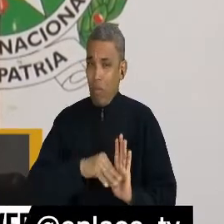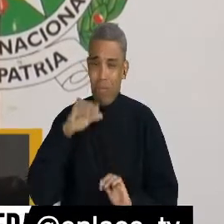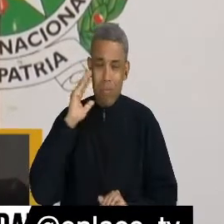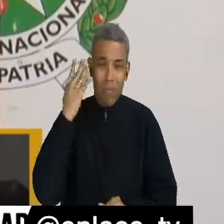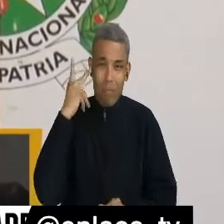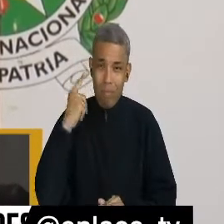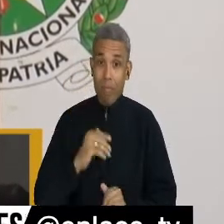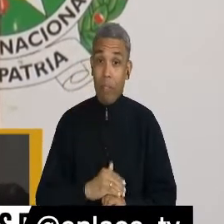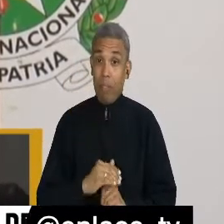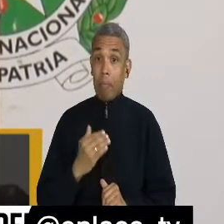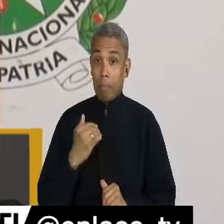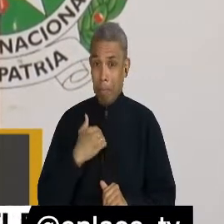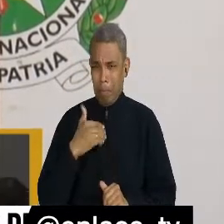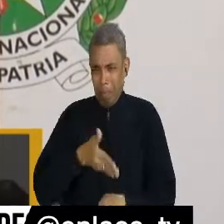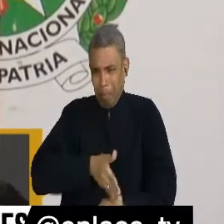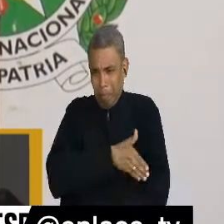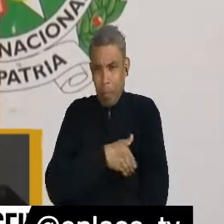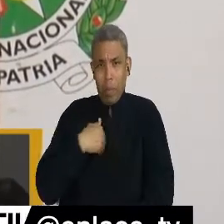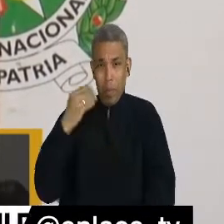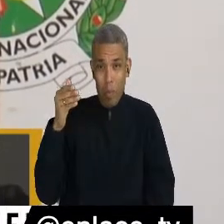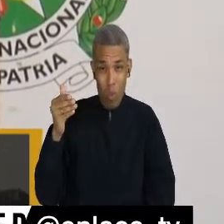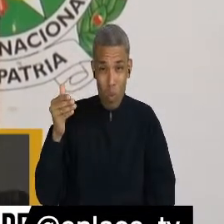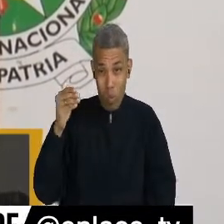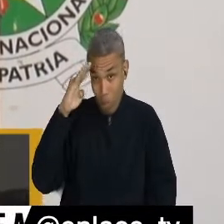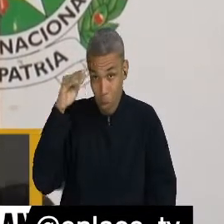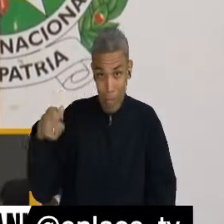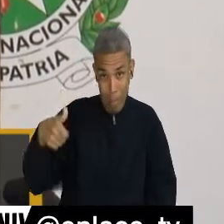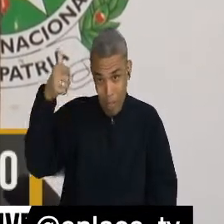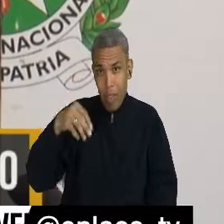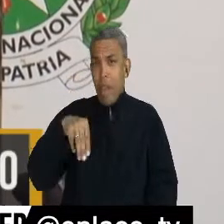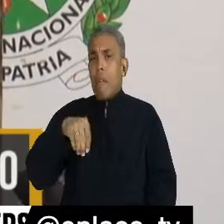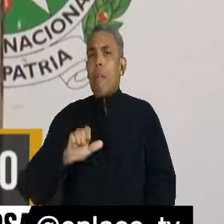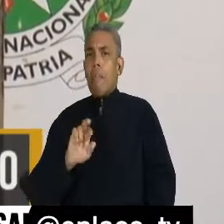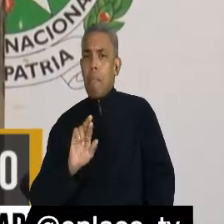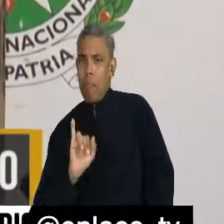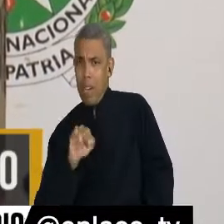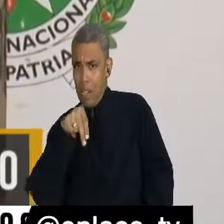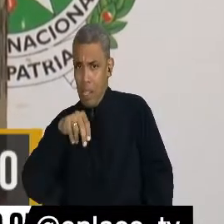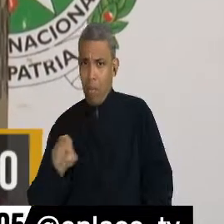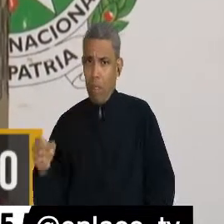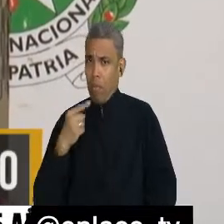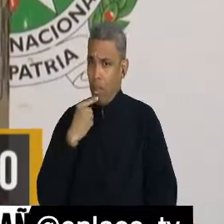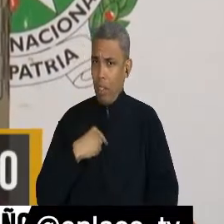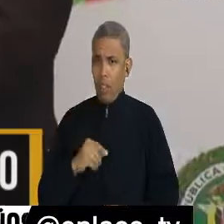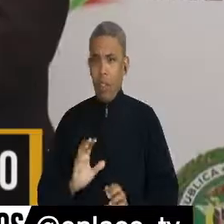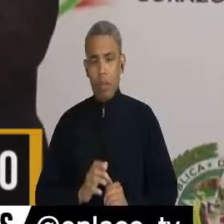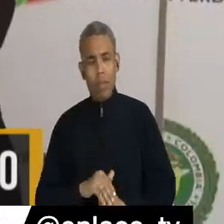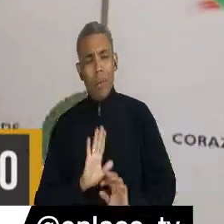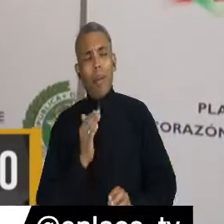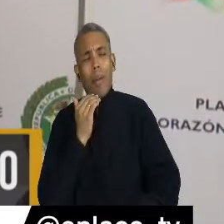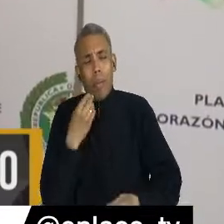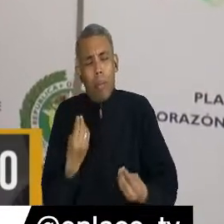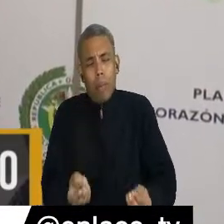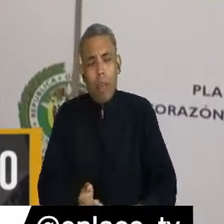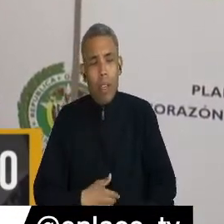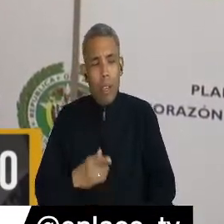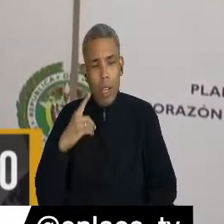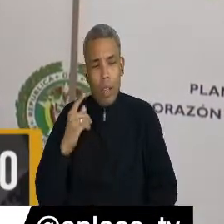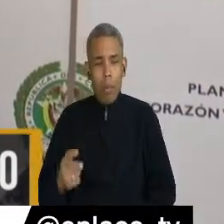yo lo expresé al coronel Marino, él me dice que algo lógico, tener un CAI de la policía no es la solución. El equipo de